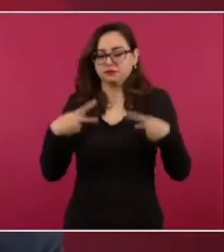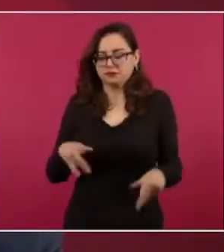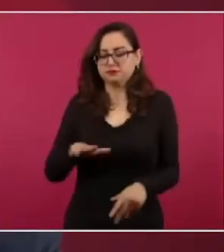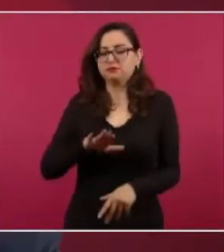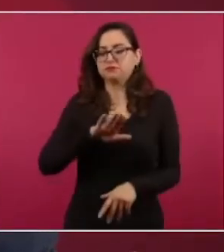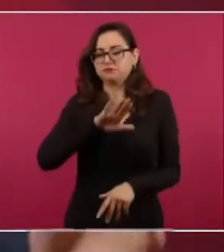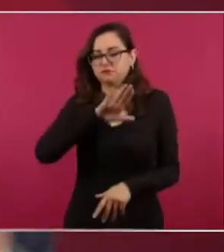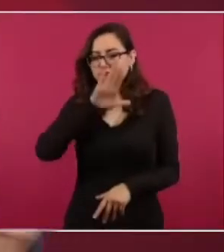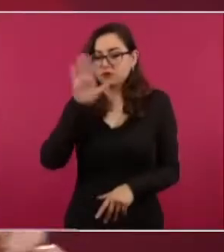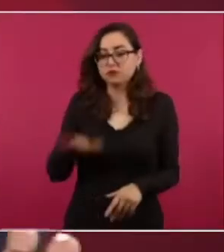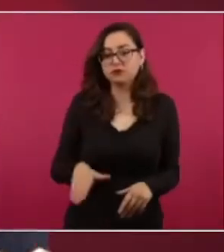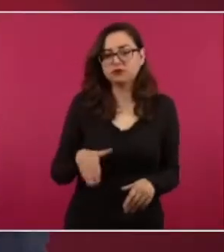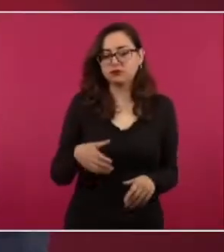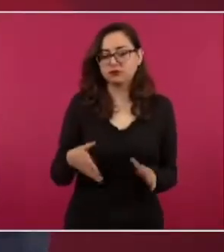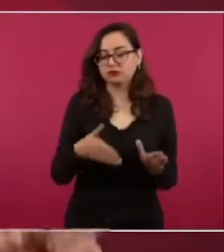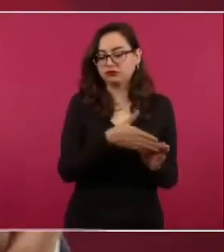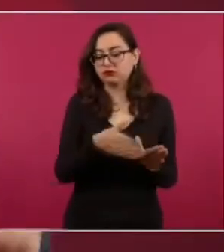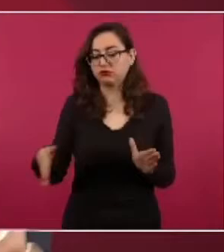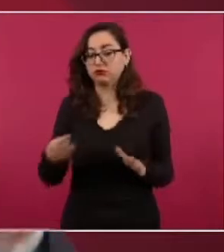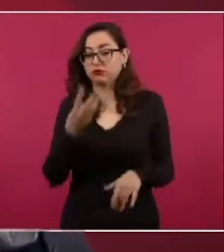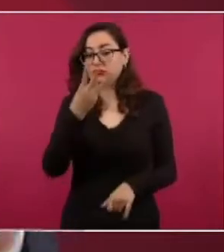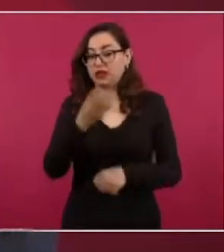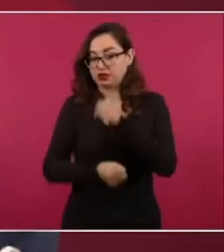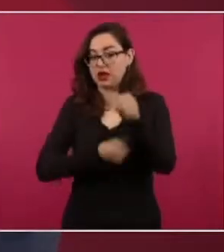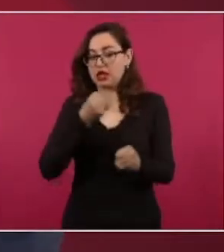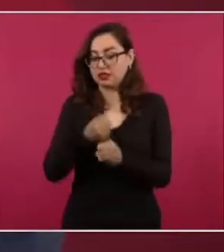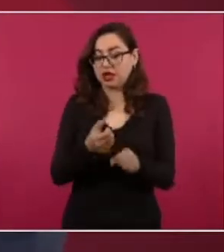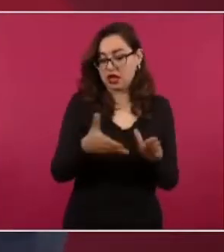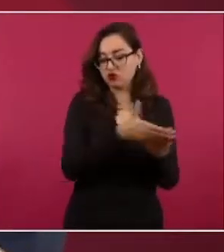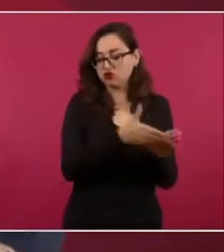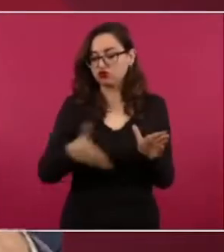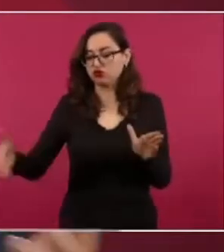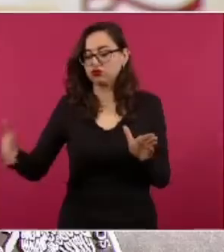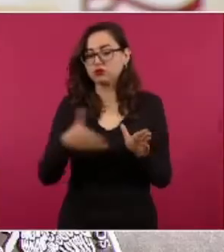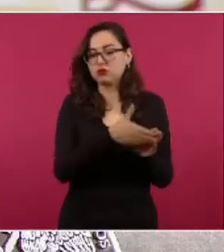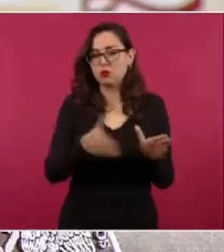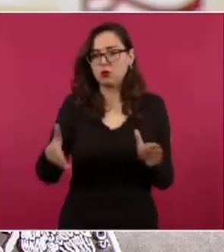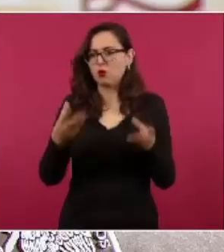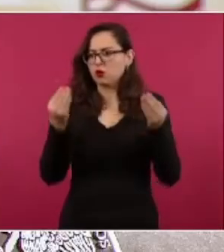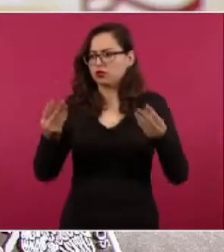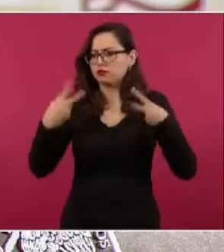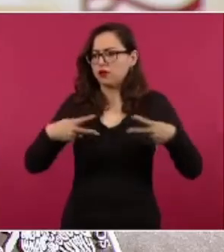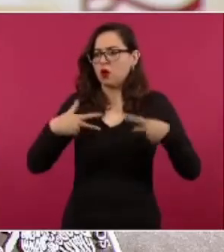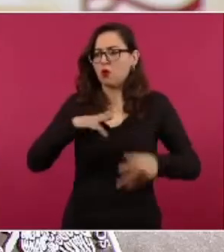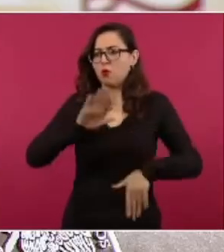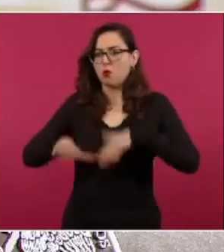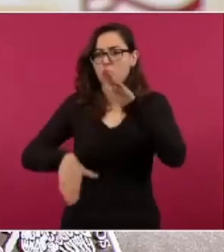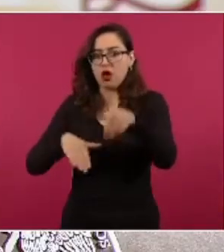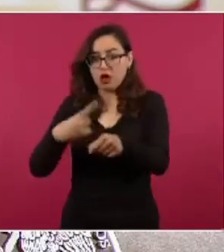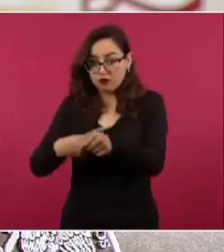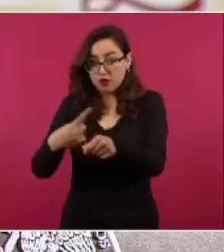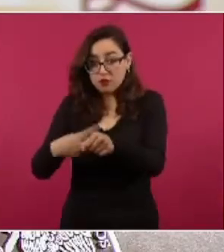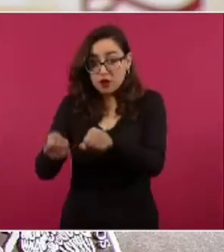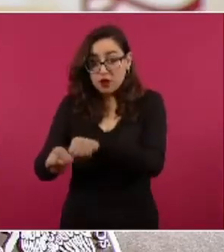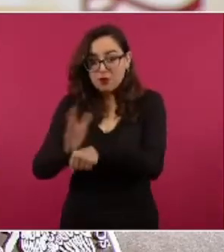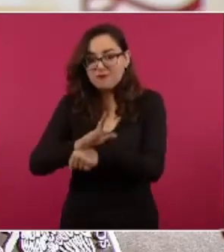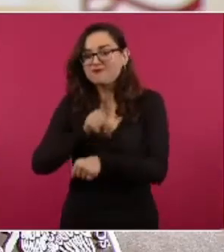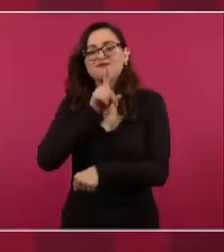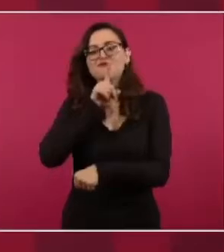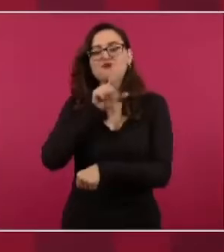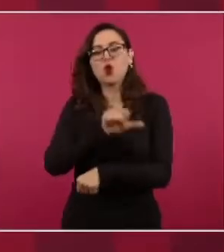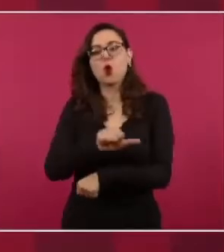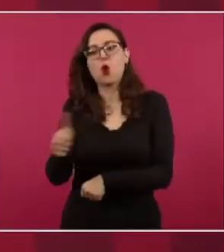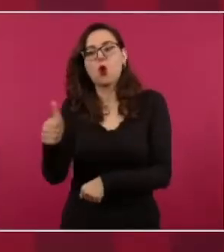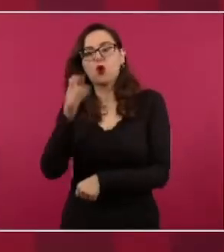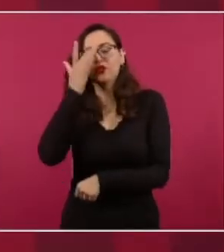COVID, que no necesariamente es causada por el COVID, sino por otras causas, de aproximadamente una